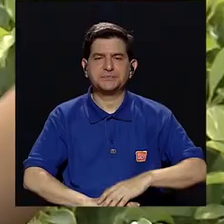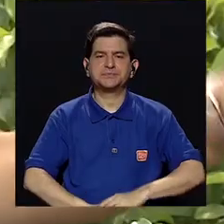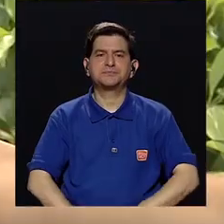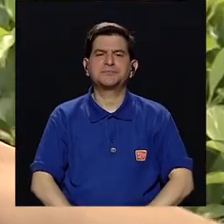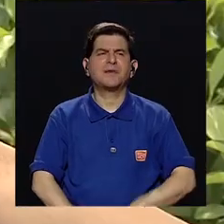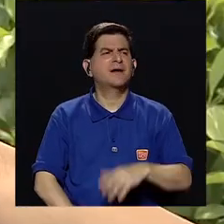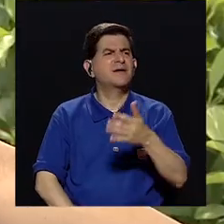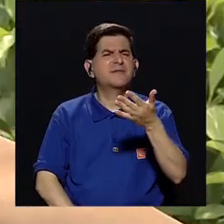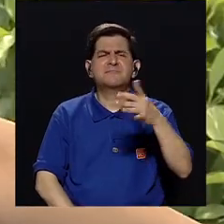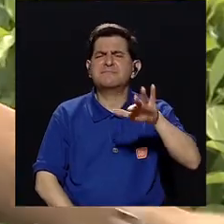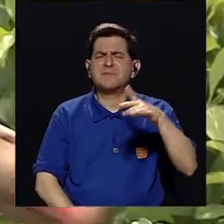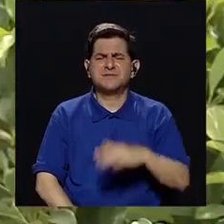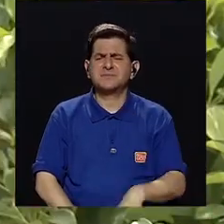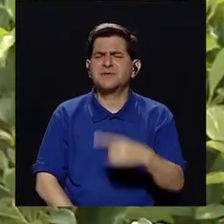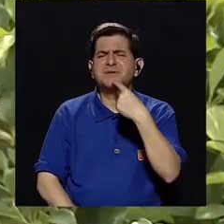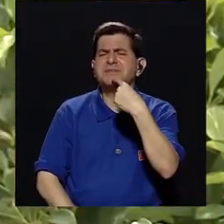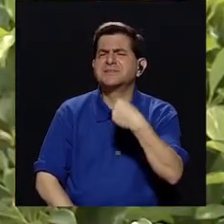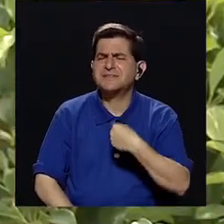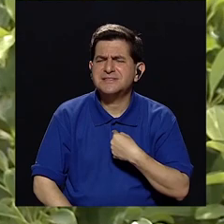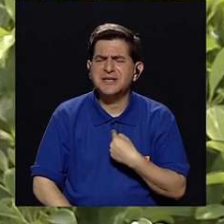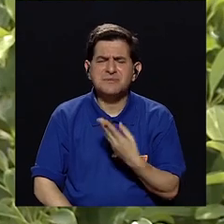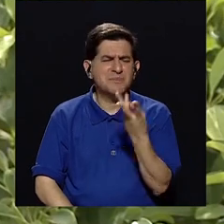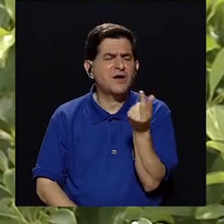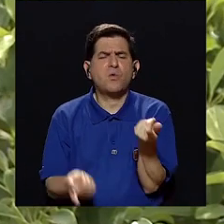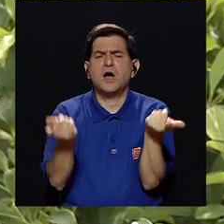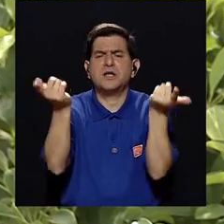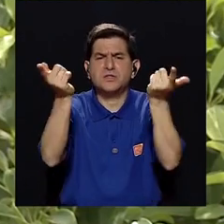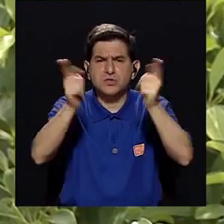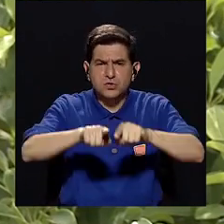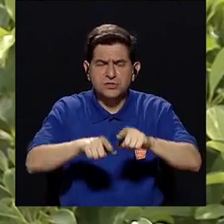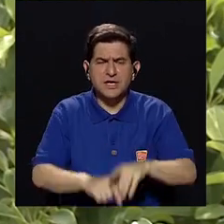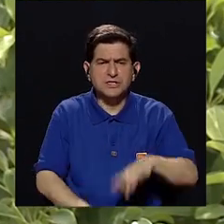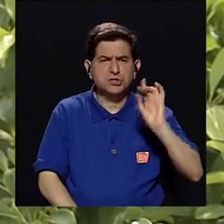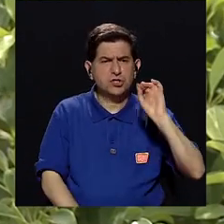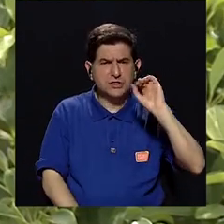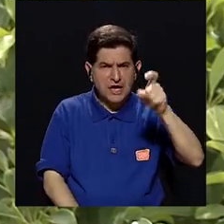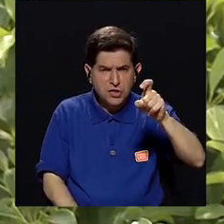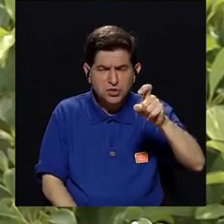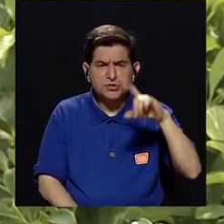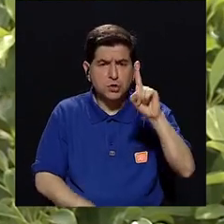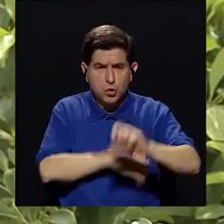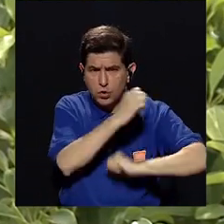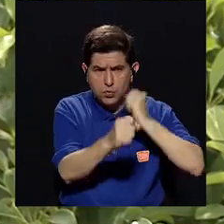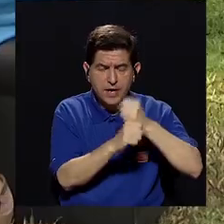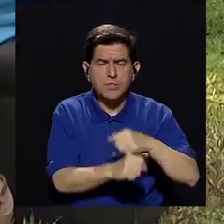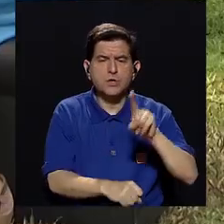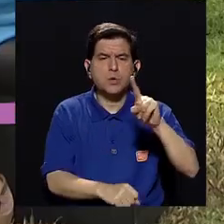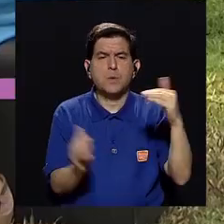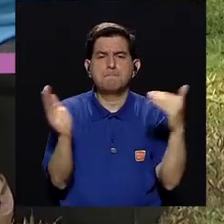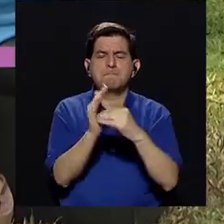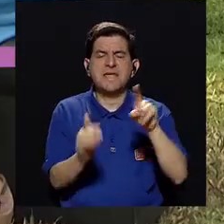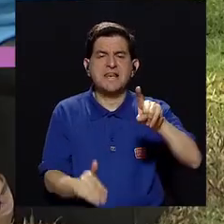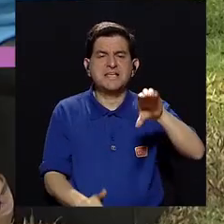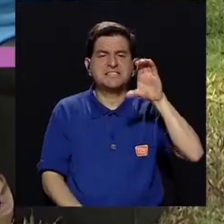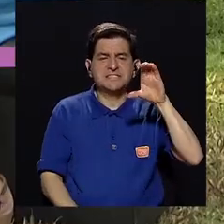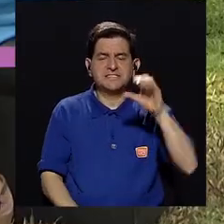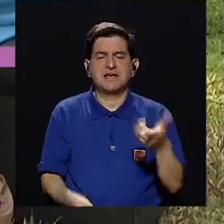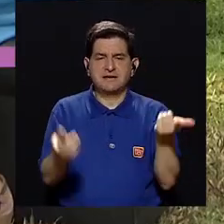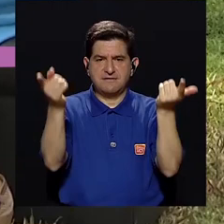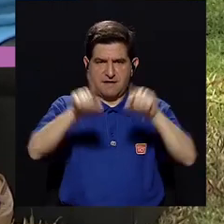cuánto me dijo cuántos casos d por año 1100 casas ahora